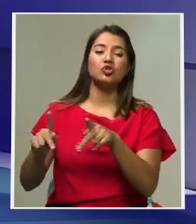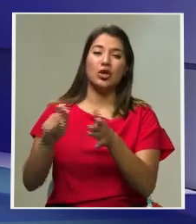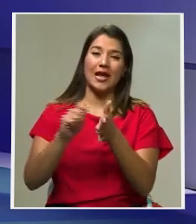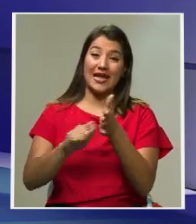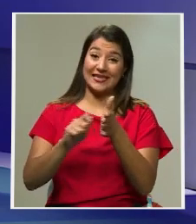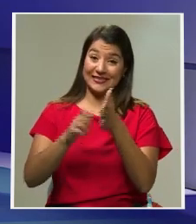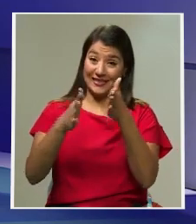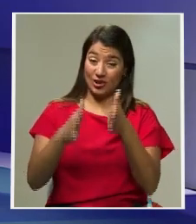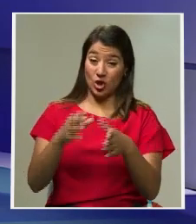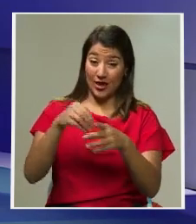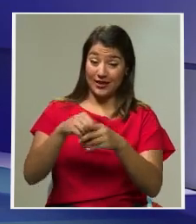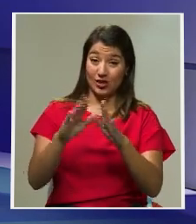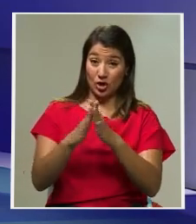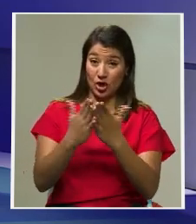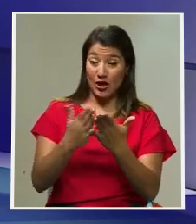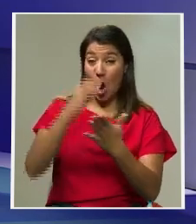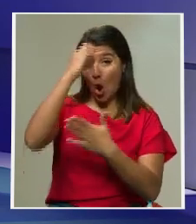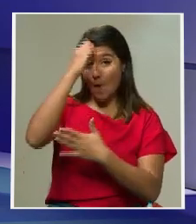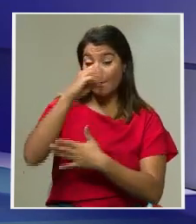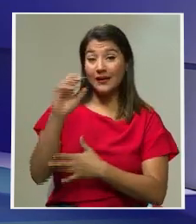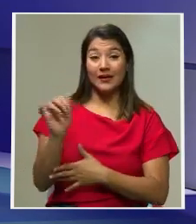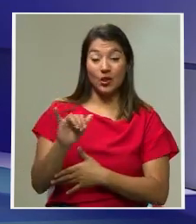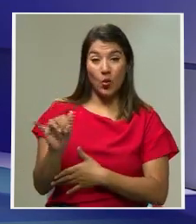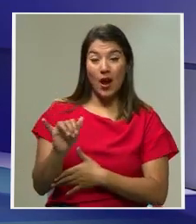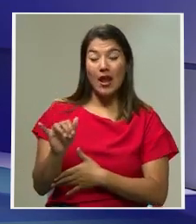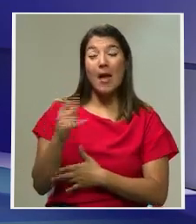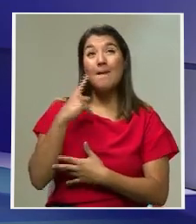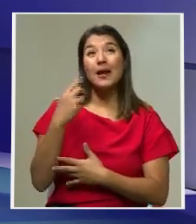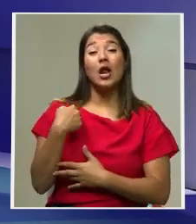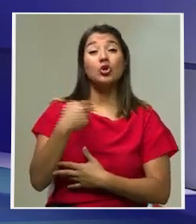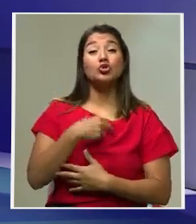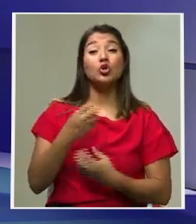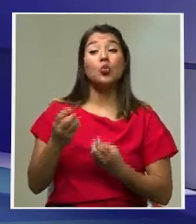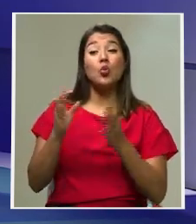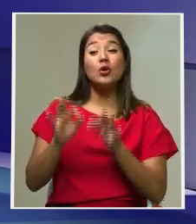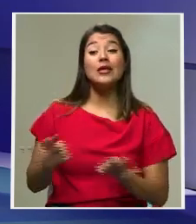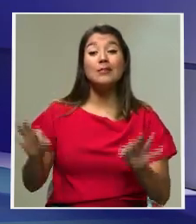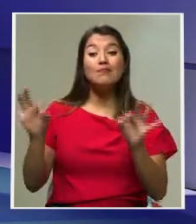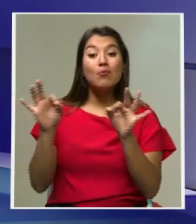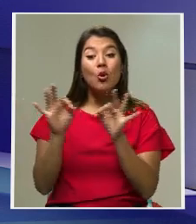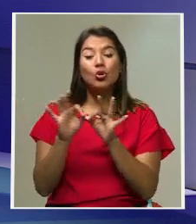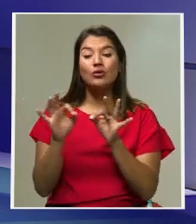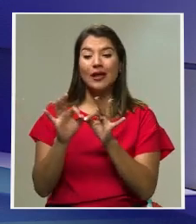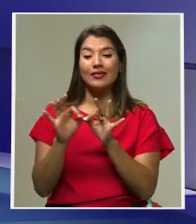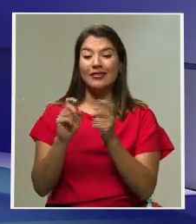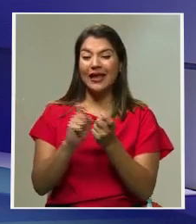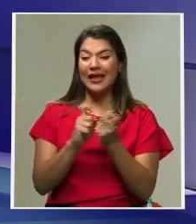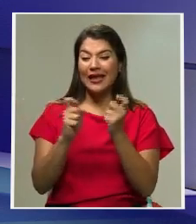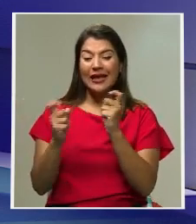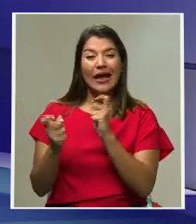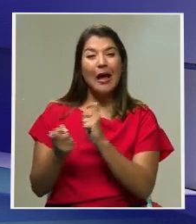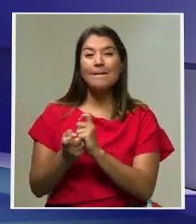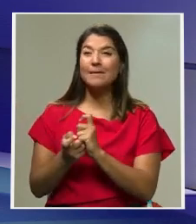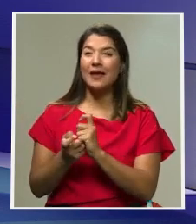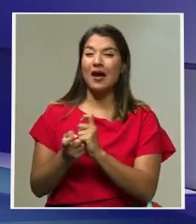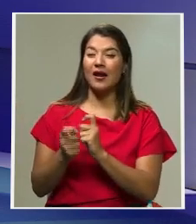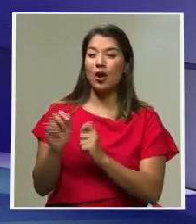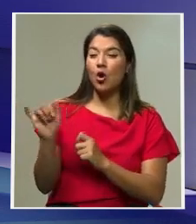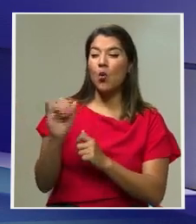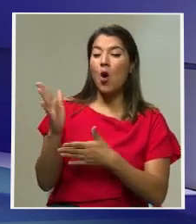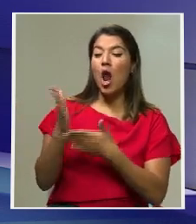libro comparten esa perspectiva, nos interesaba desmarcarnos de cierta